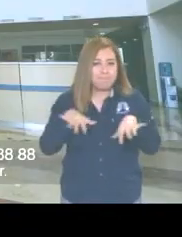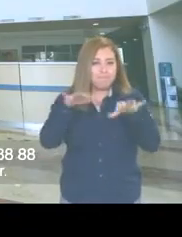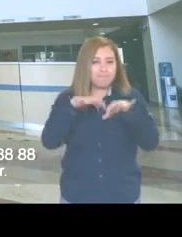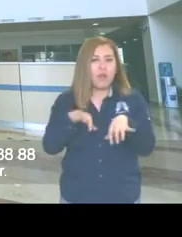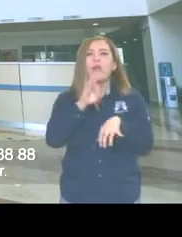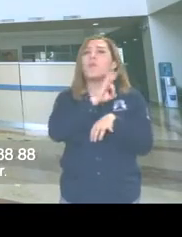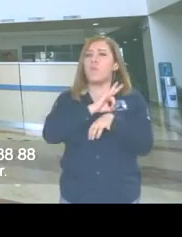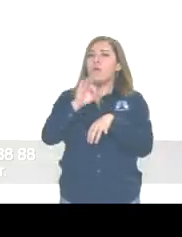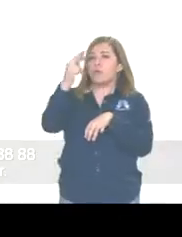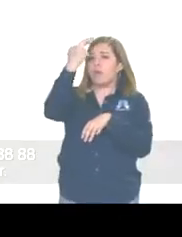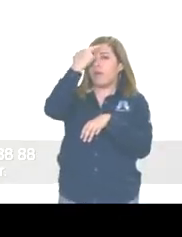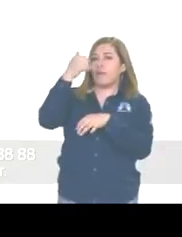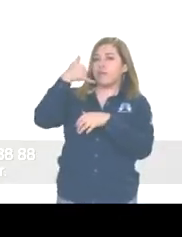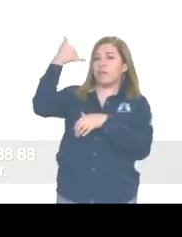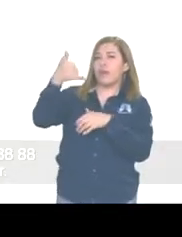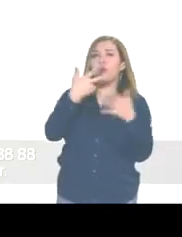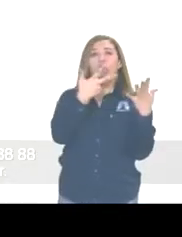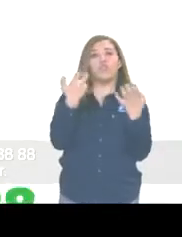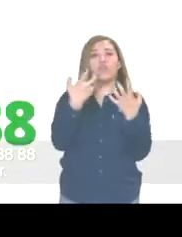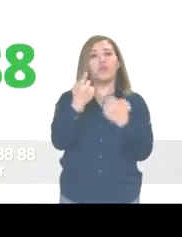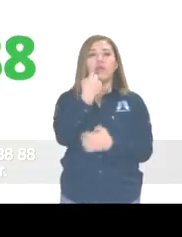olvides recordar nuestro teléfono